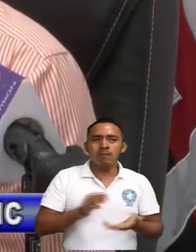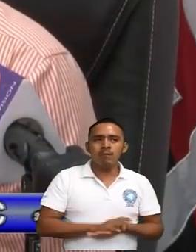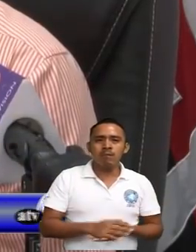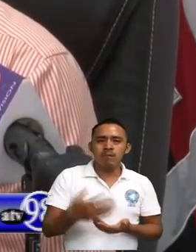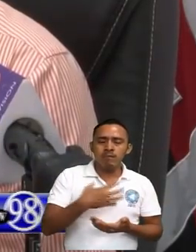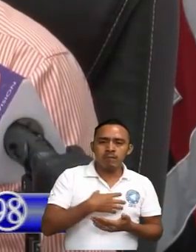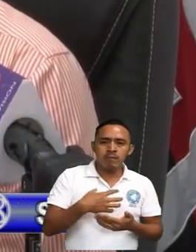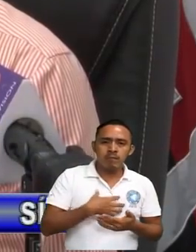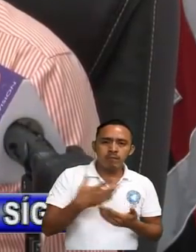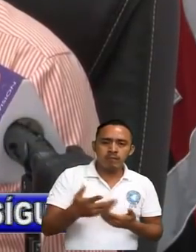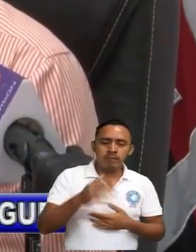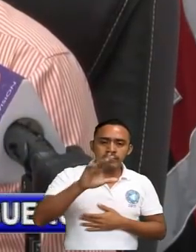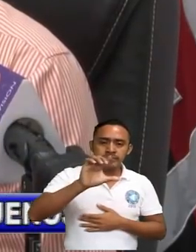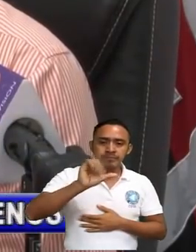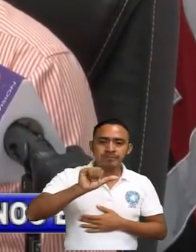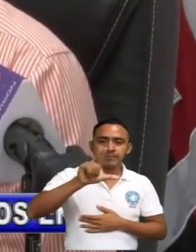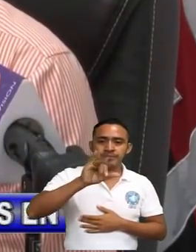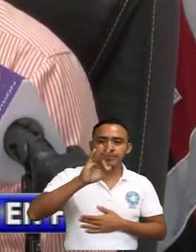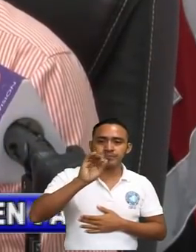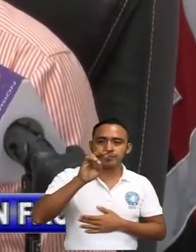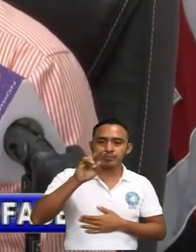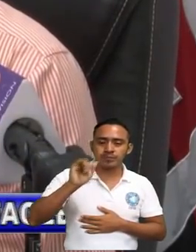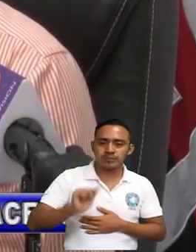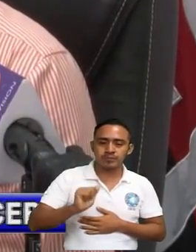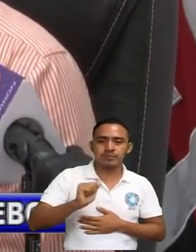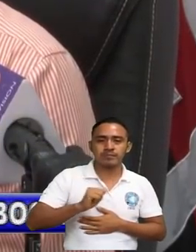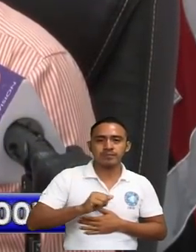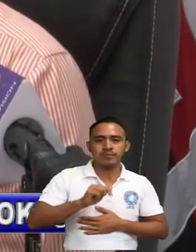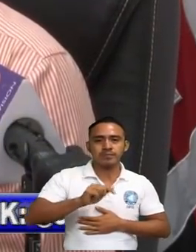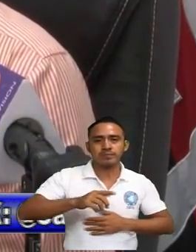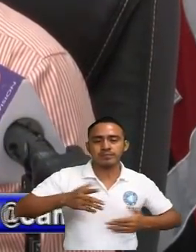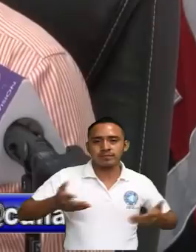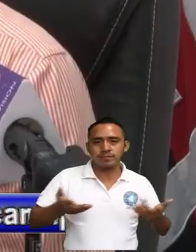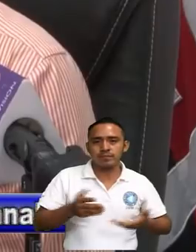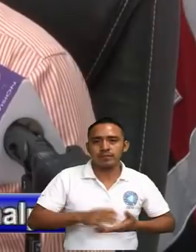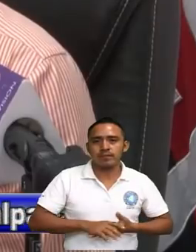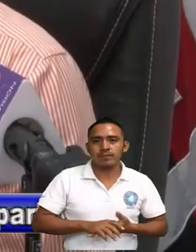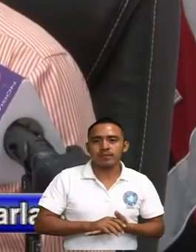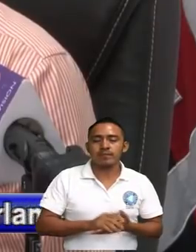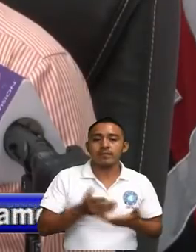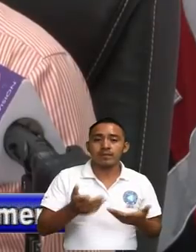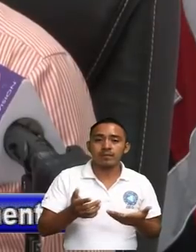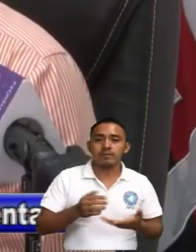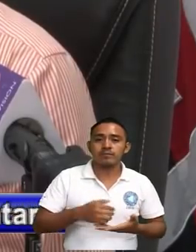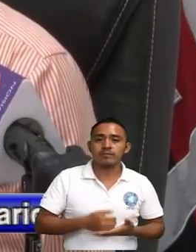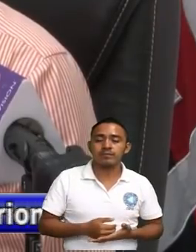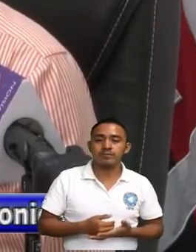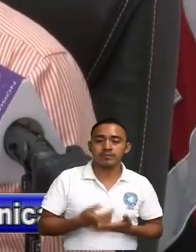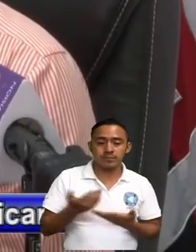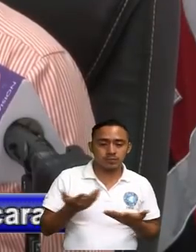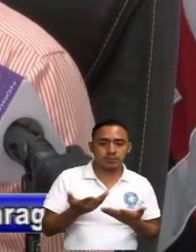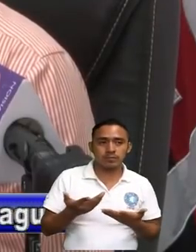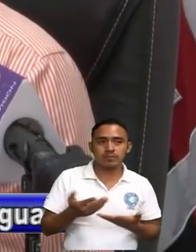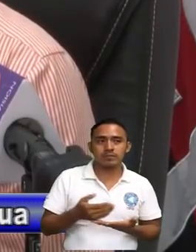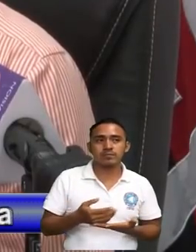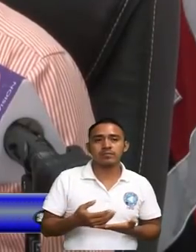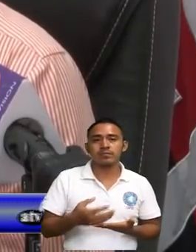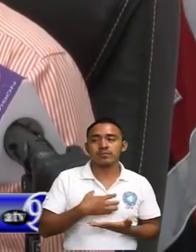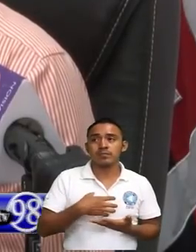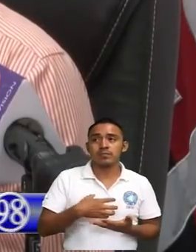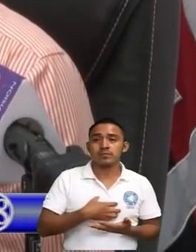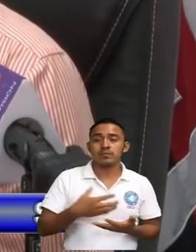esta California Environmental Associates, y ellos estuvieron entonces haciendo como una